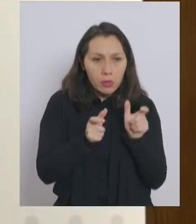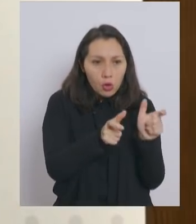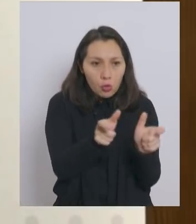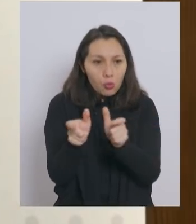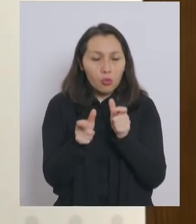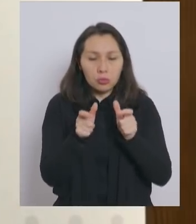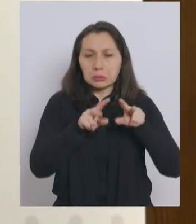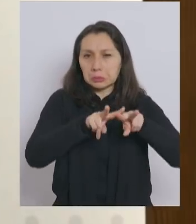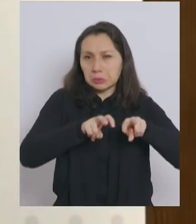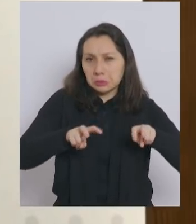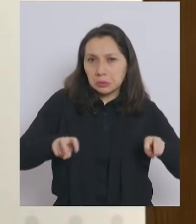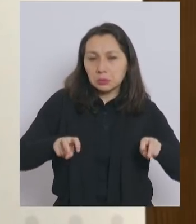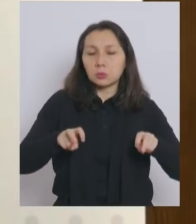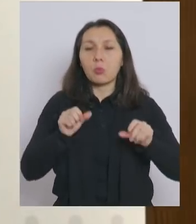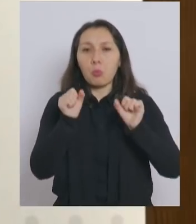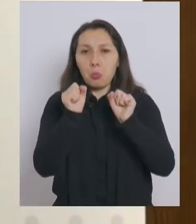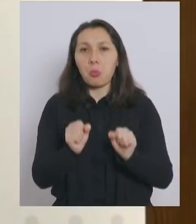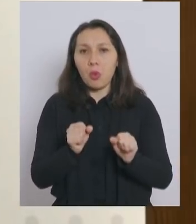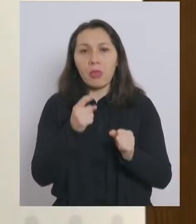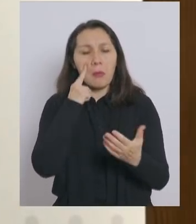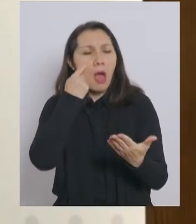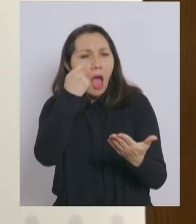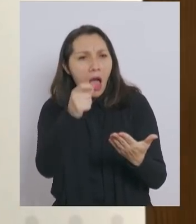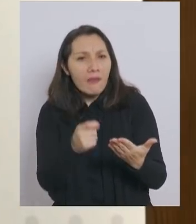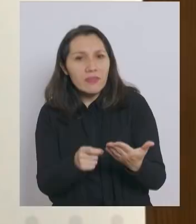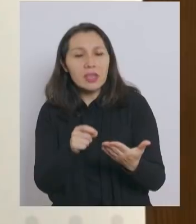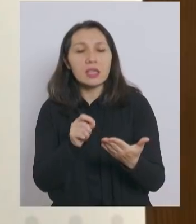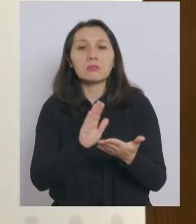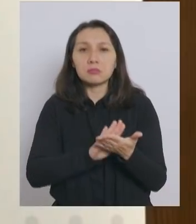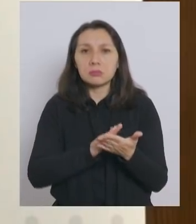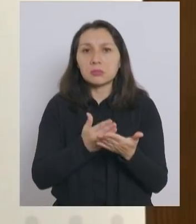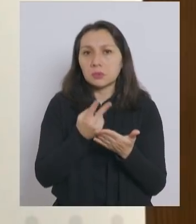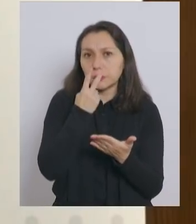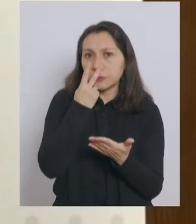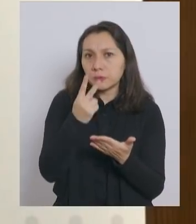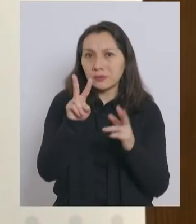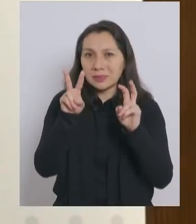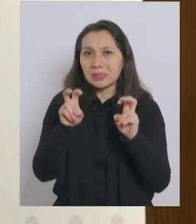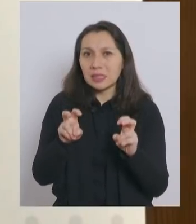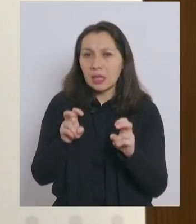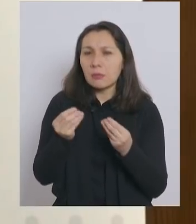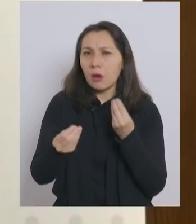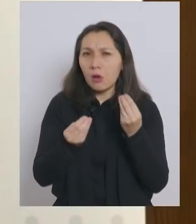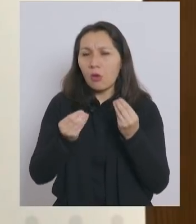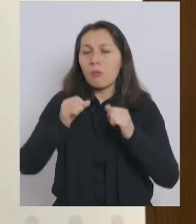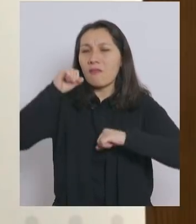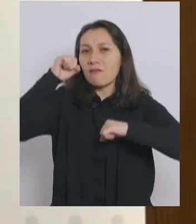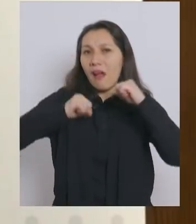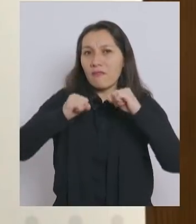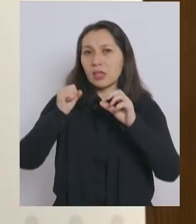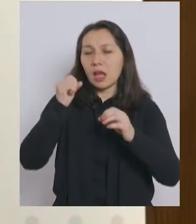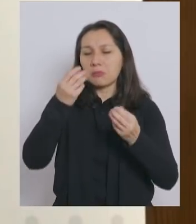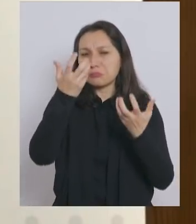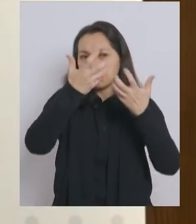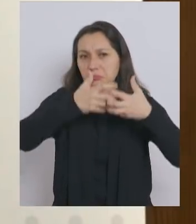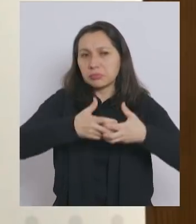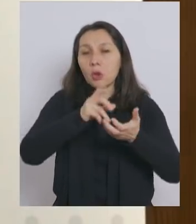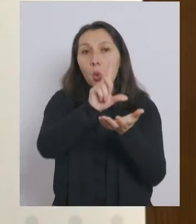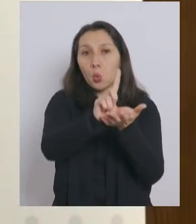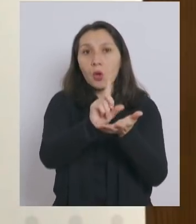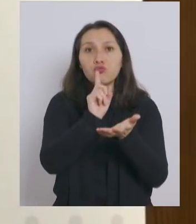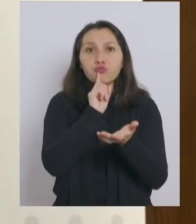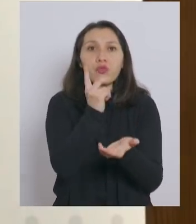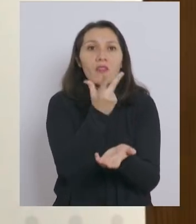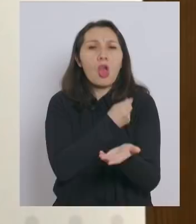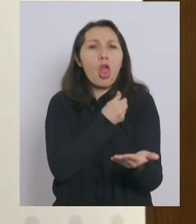farmacovigilancia, análisis, podemos revisar y revisar también los aspectos de calidad, de fabricación, de los distintos sitios de fabricación que tiene esta